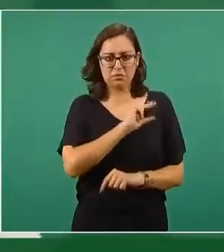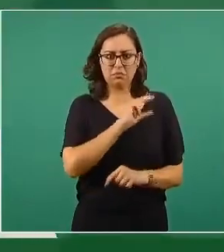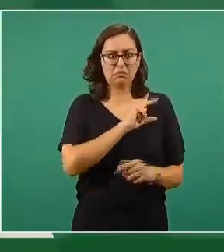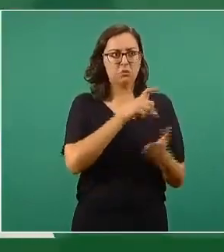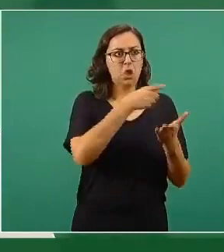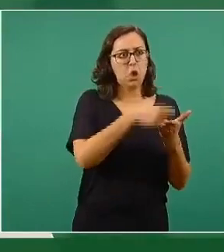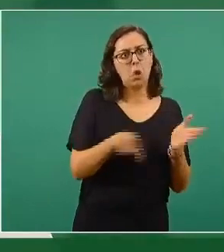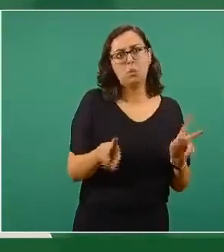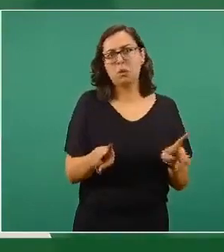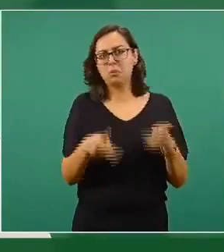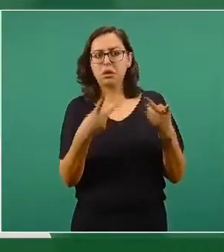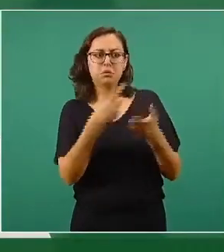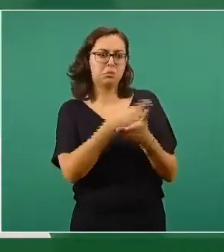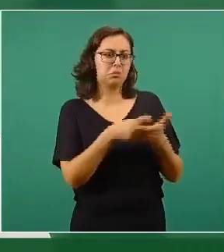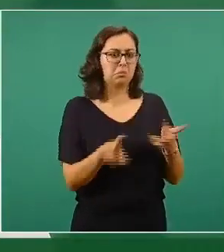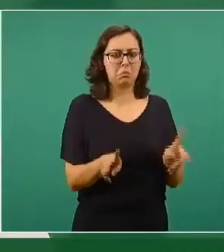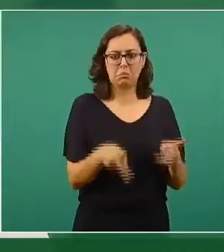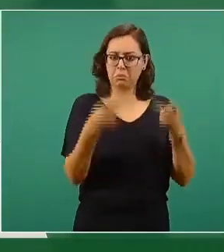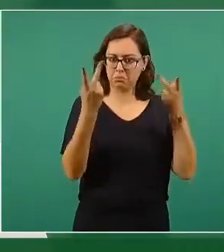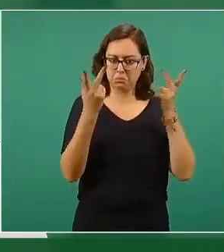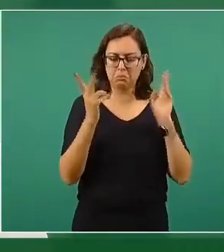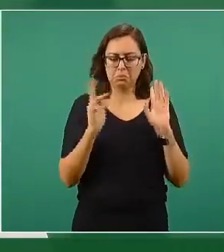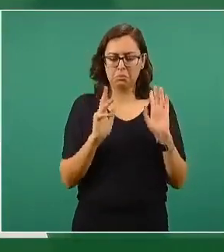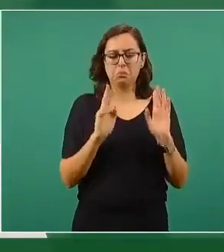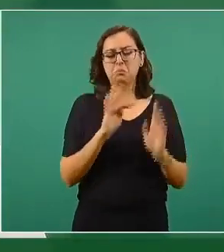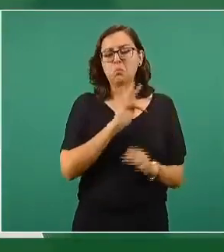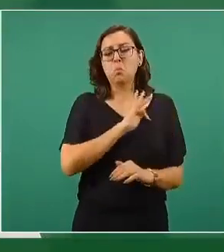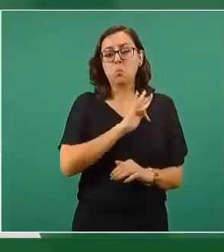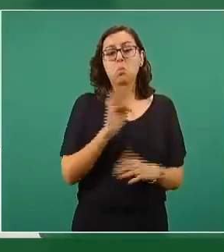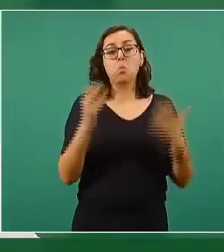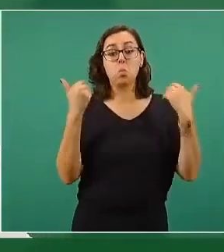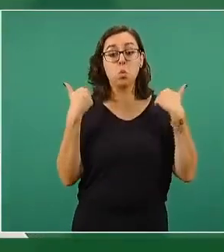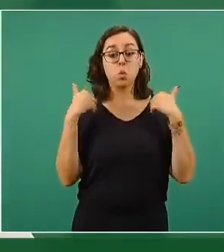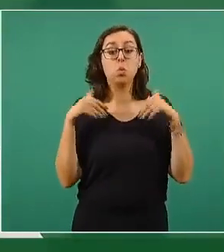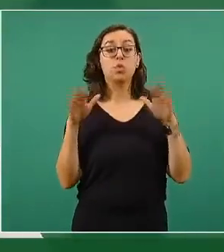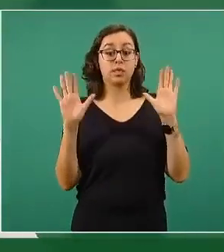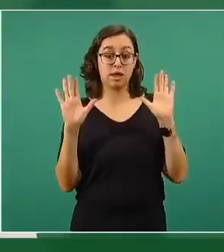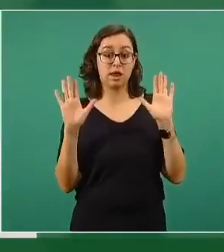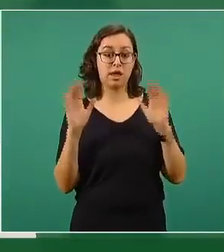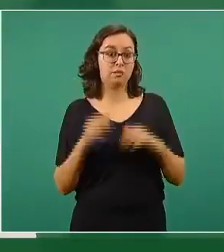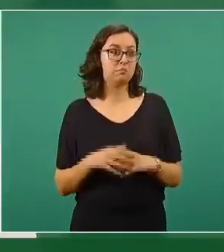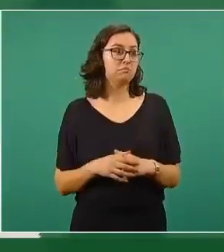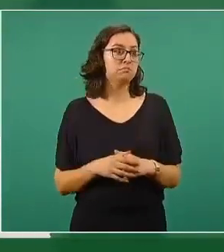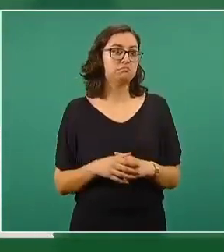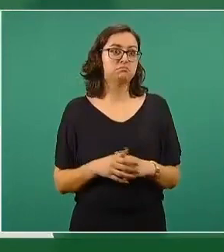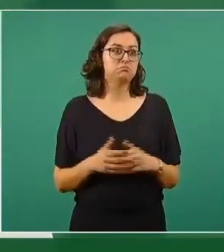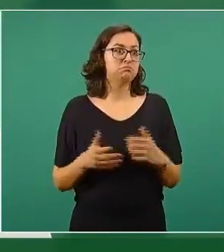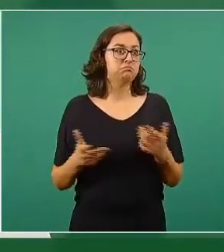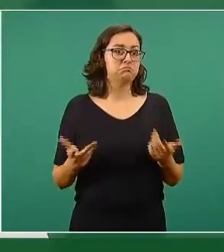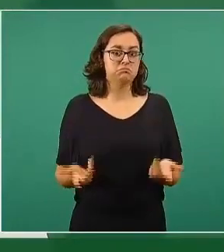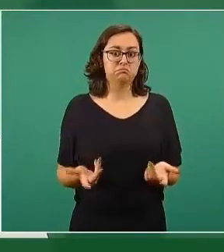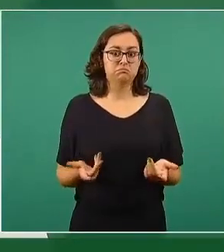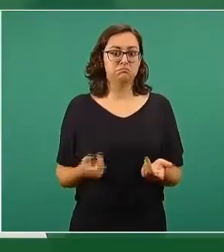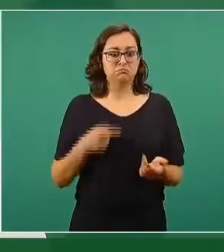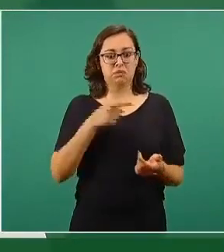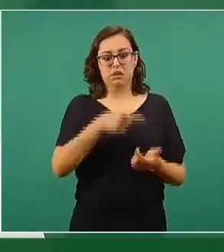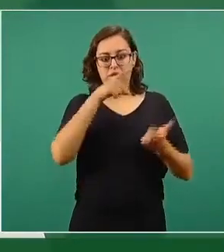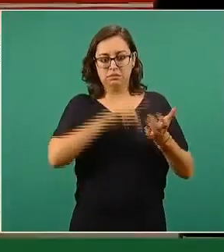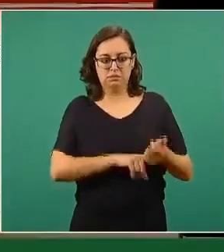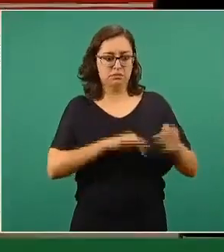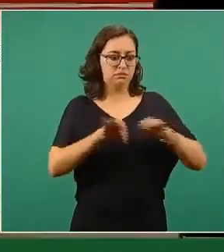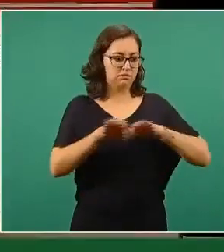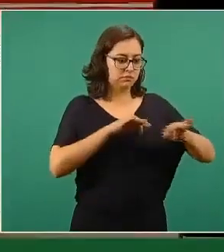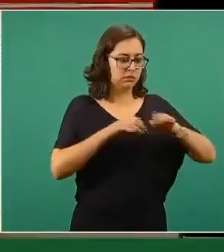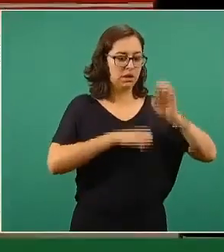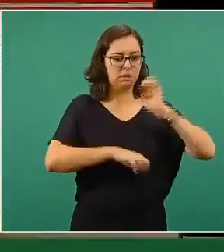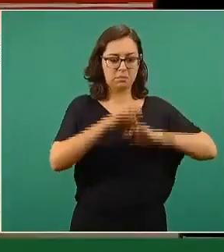la distribuyen y la usan para uso en comunidades, por ejemplo, laborales, en las